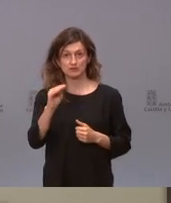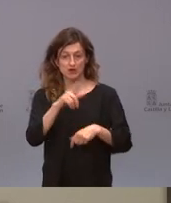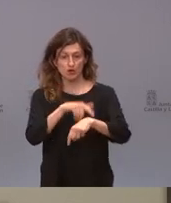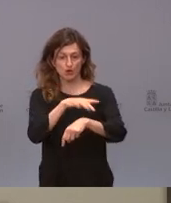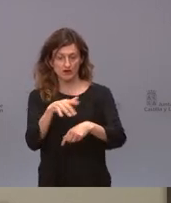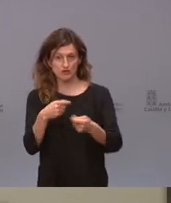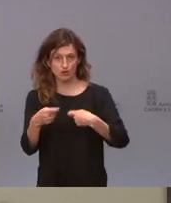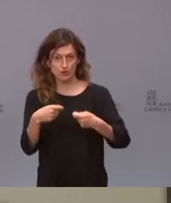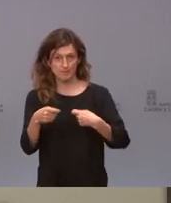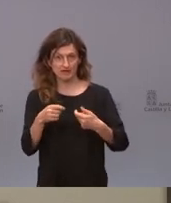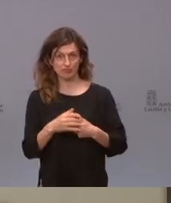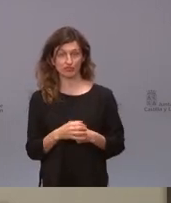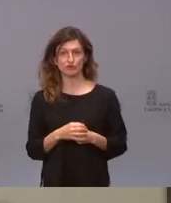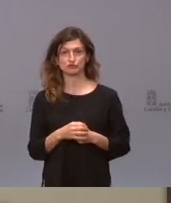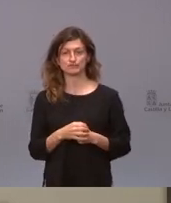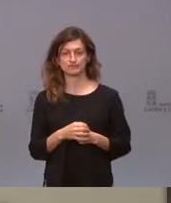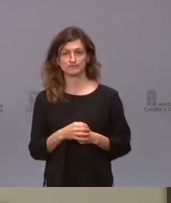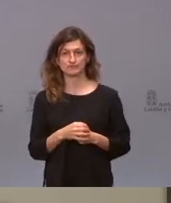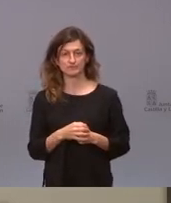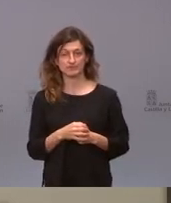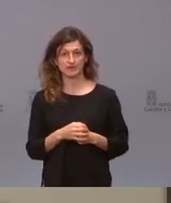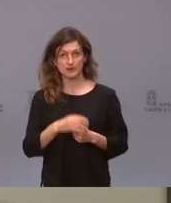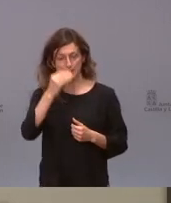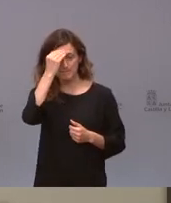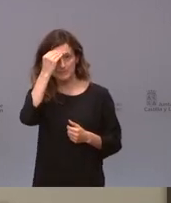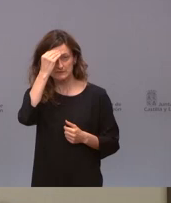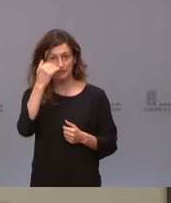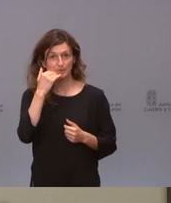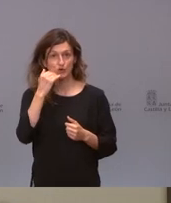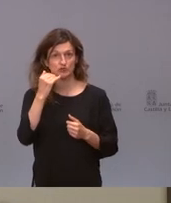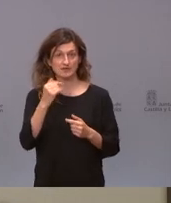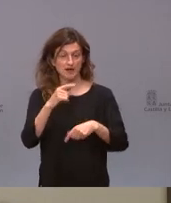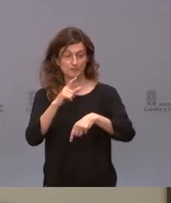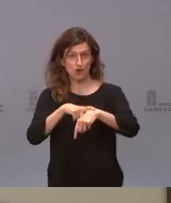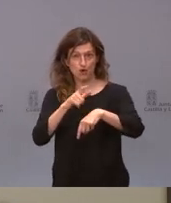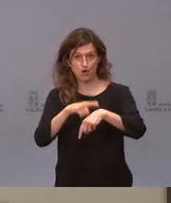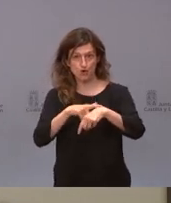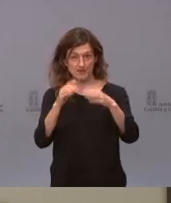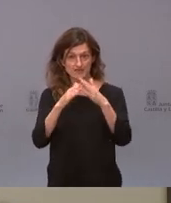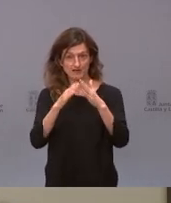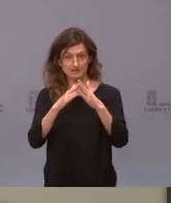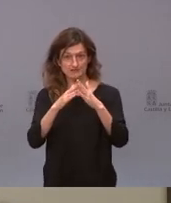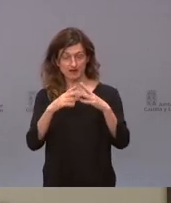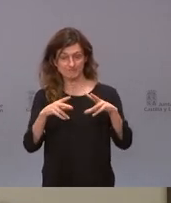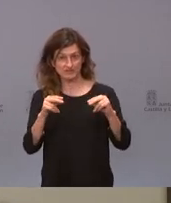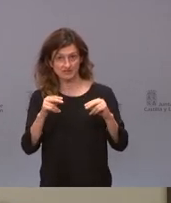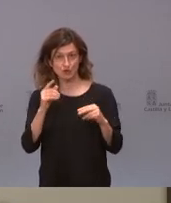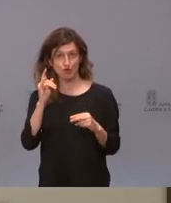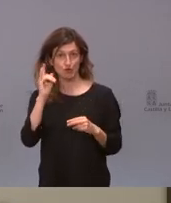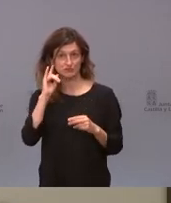comercios no sé si sí que se plantean por lo menos una vez pase el 'toque de queda' pase el estado de alarma se eliminen toque queda